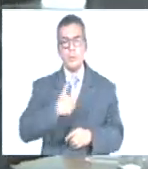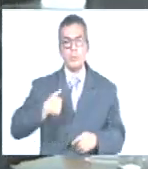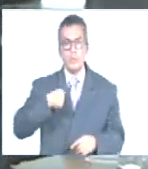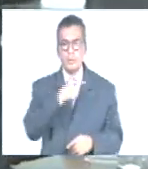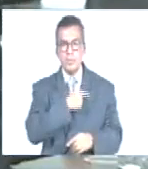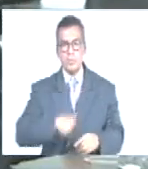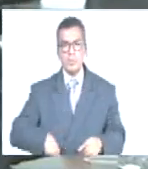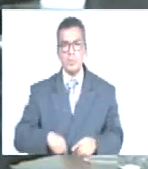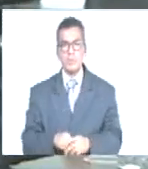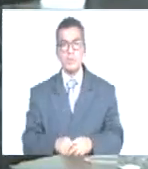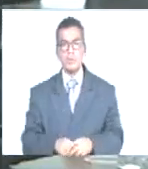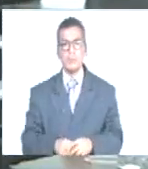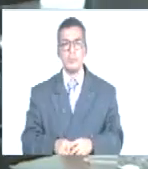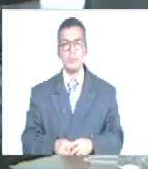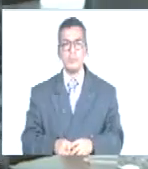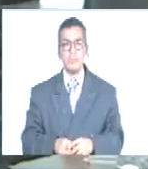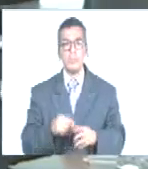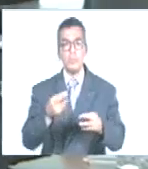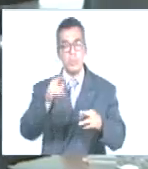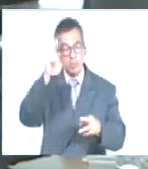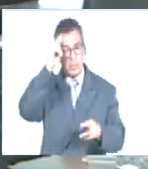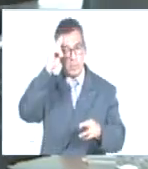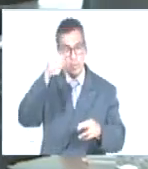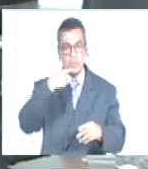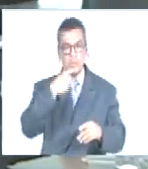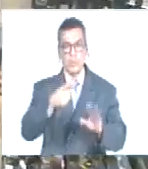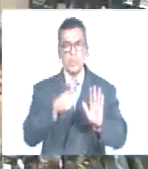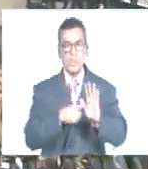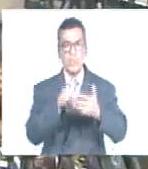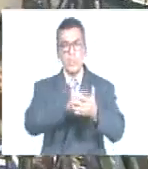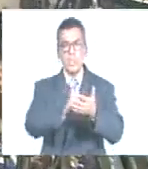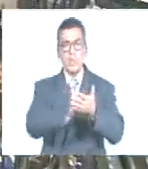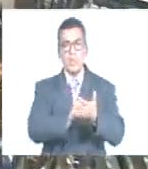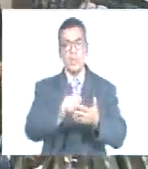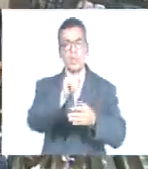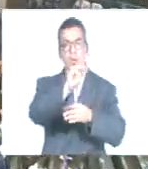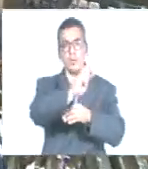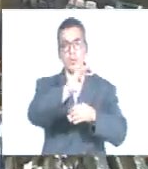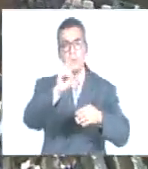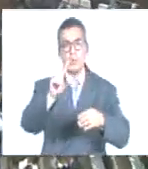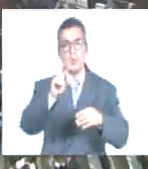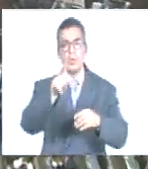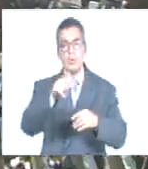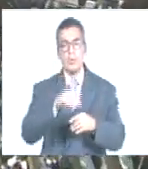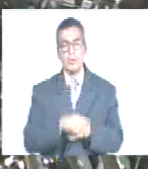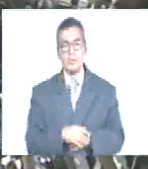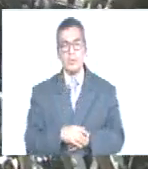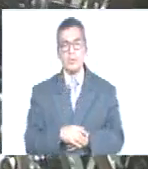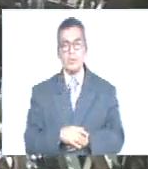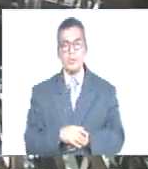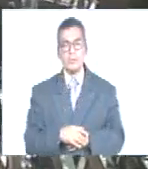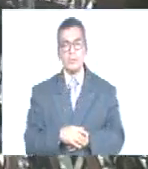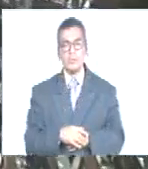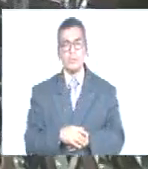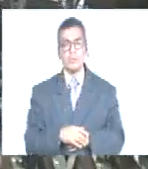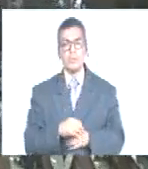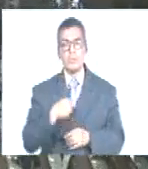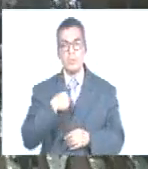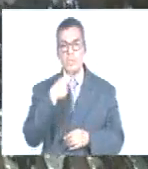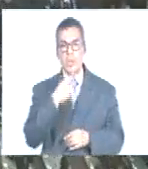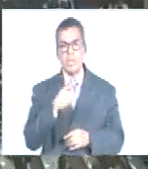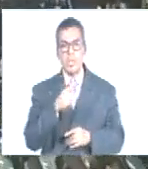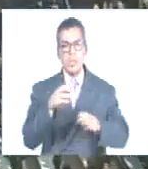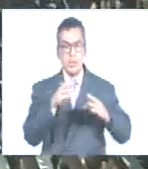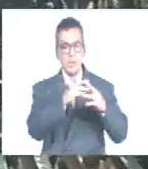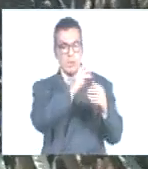presidente, que muy respetuosamente propongo, de acuerdo al artículo 42 y que queda a la potestad de la